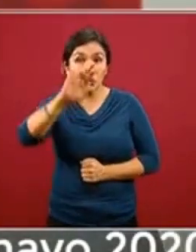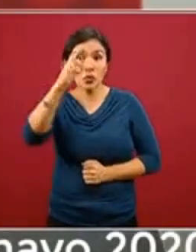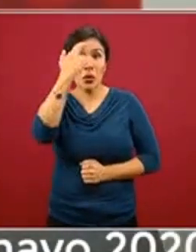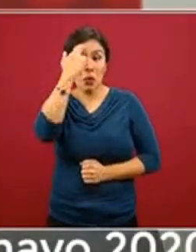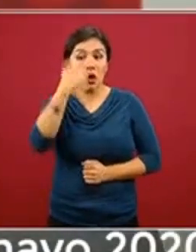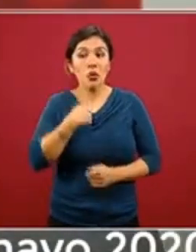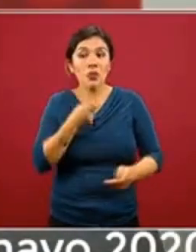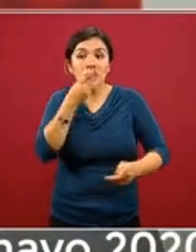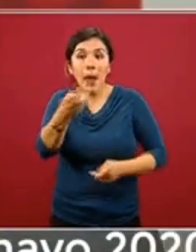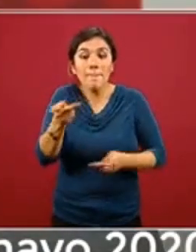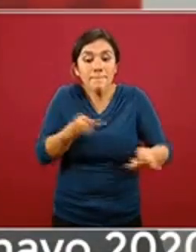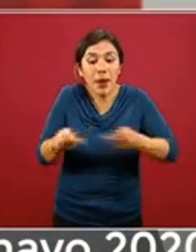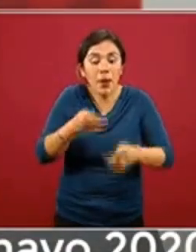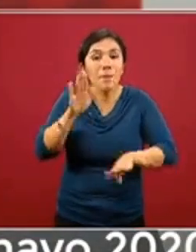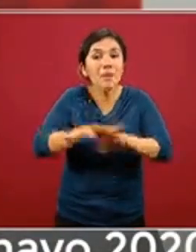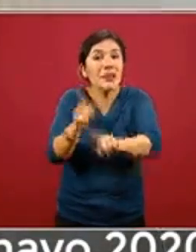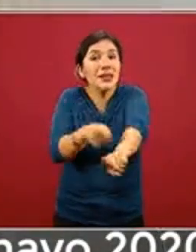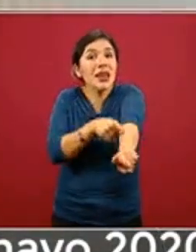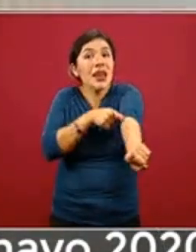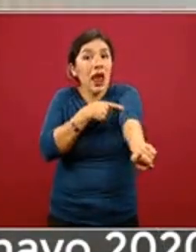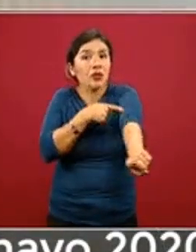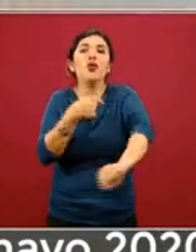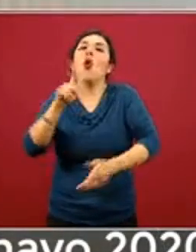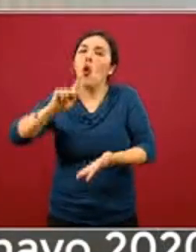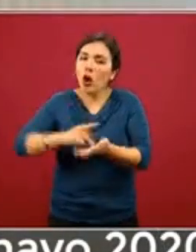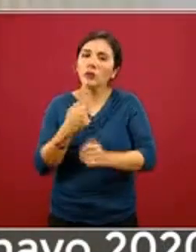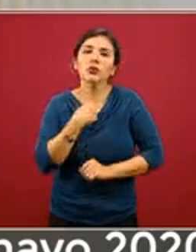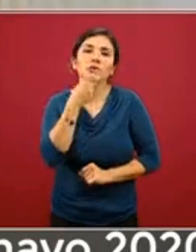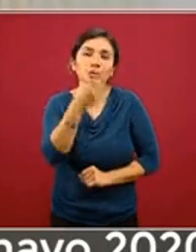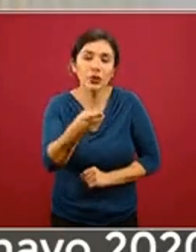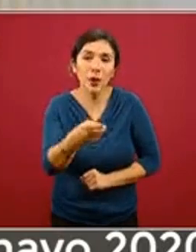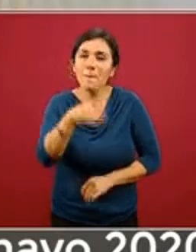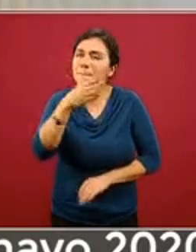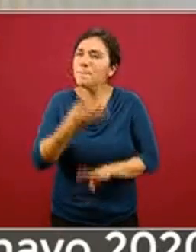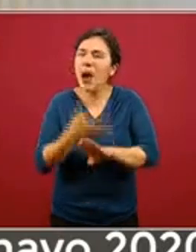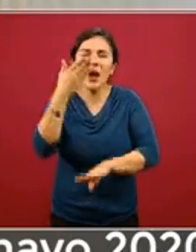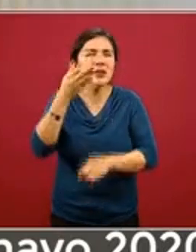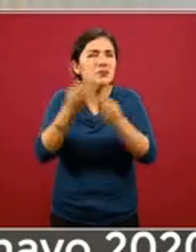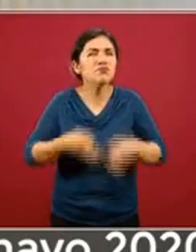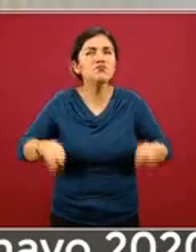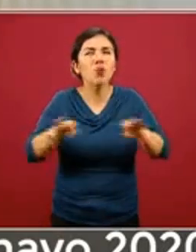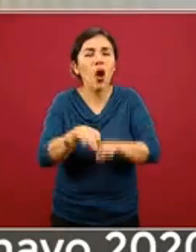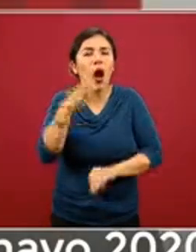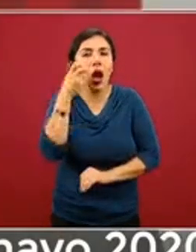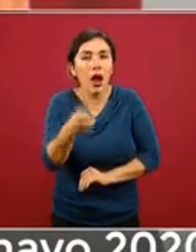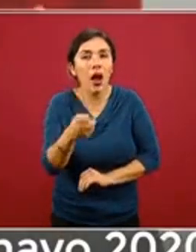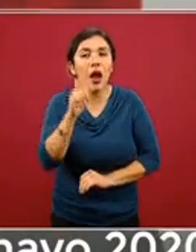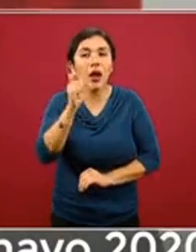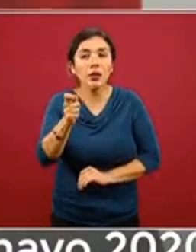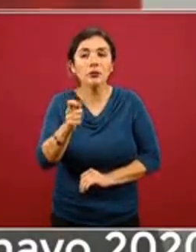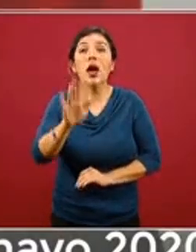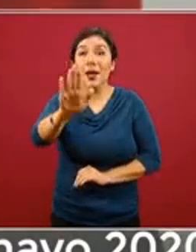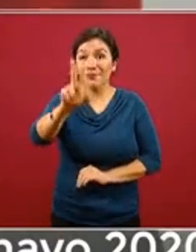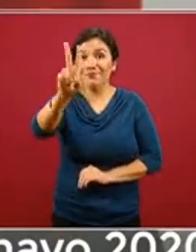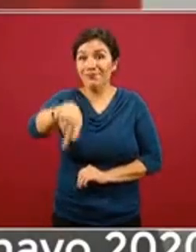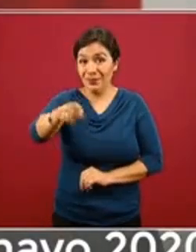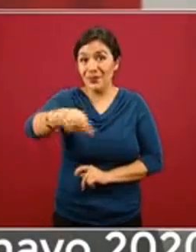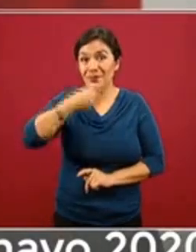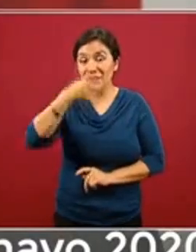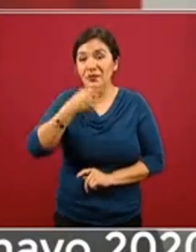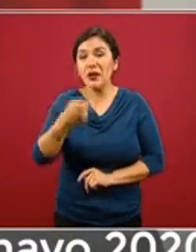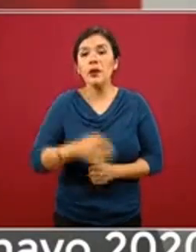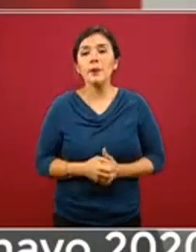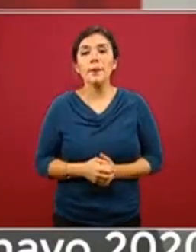dije preparémonos para una epidemia larga, lo sigo diciendo, he sido sumamente consistente. Por cierto, sobre lo que usted